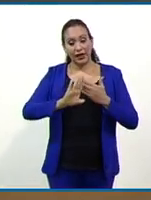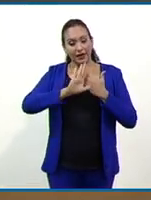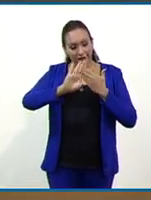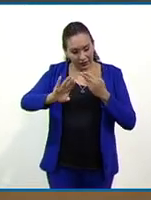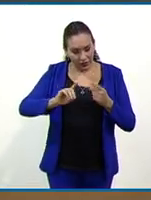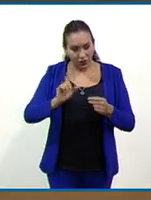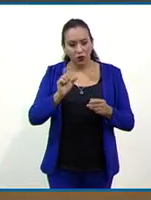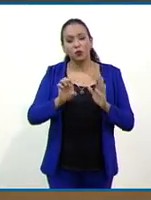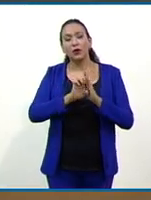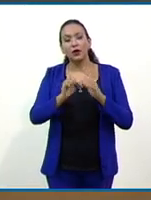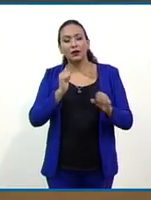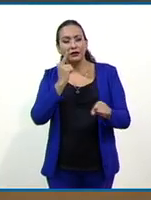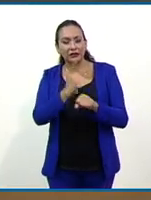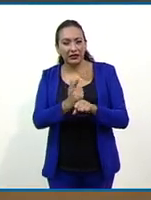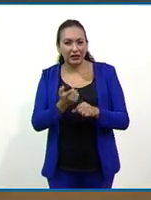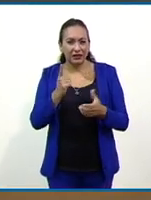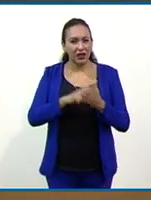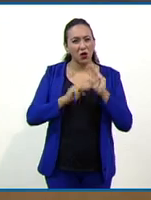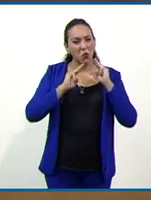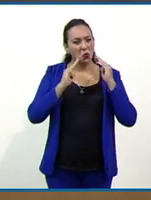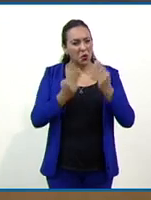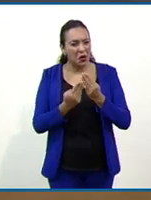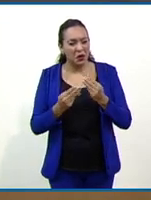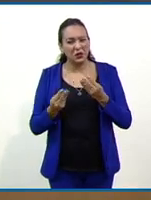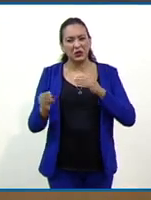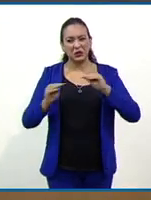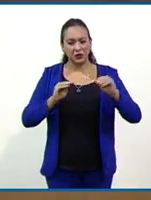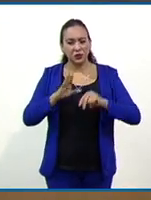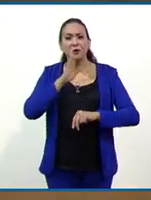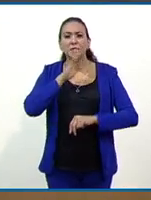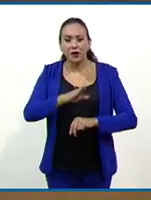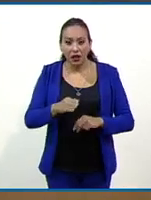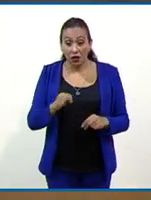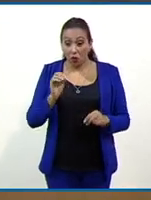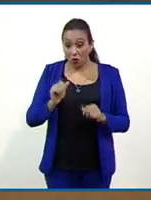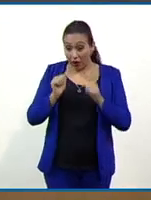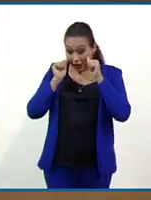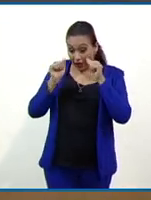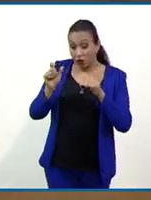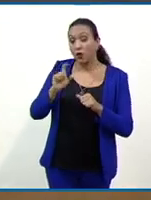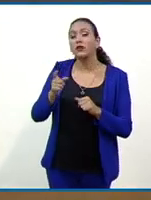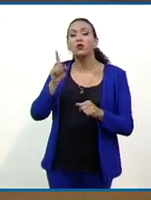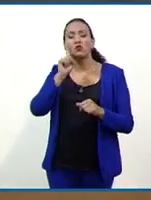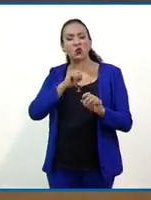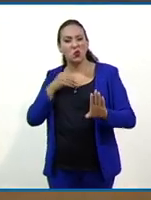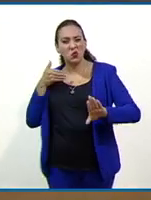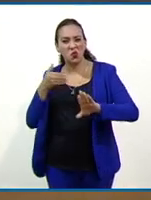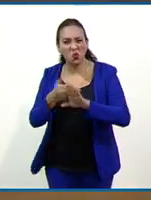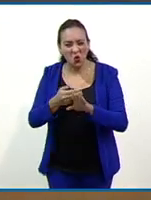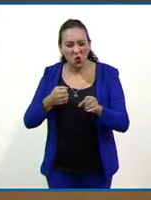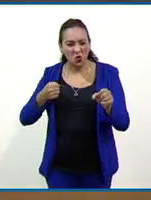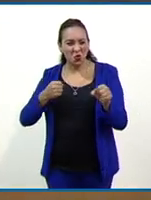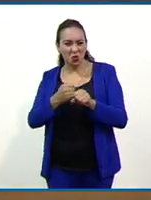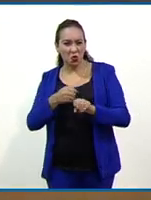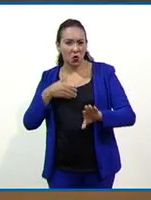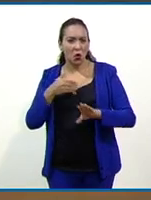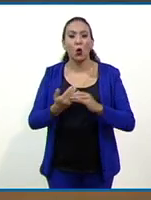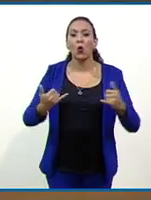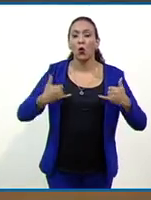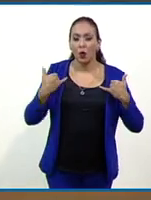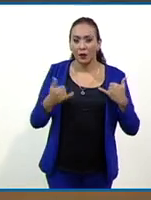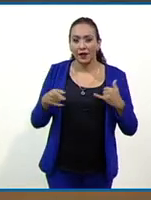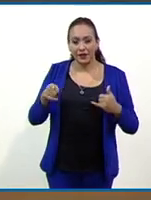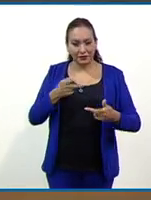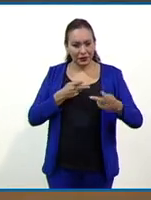de casos de criminalidad organizada, con particular atención a los casos de violencia contra mujeres, niñas y adolescentes, la trata